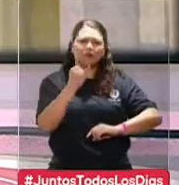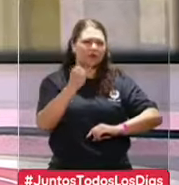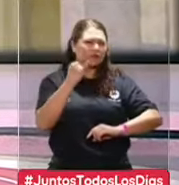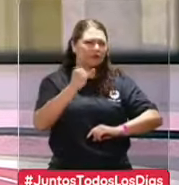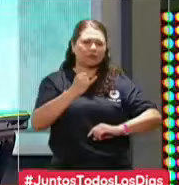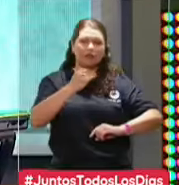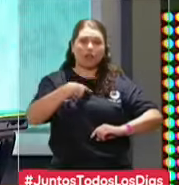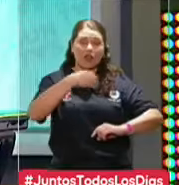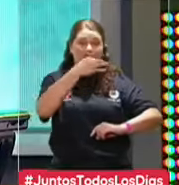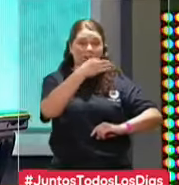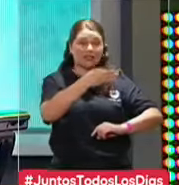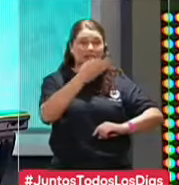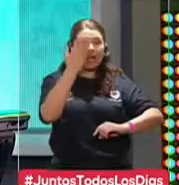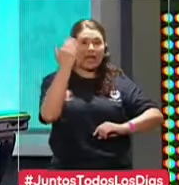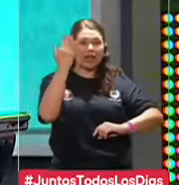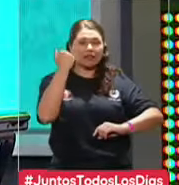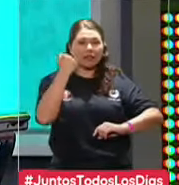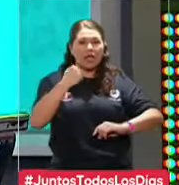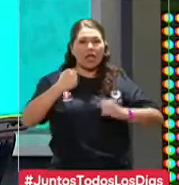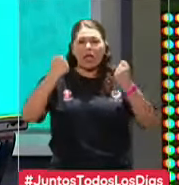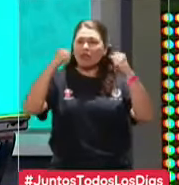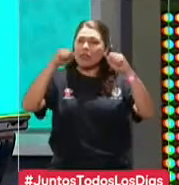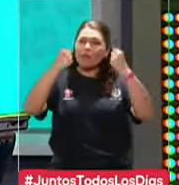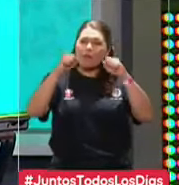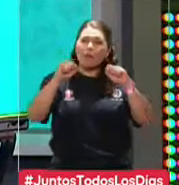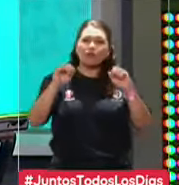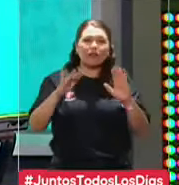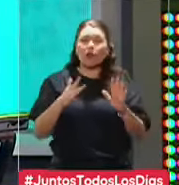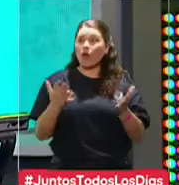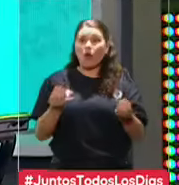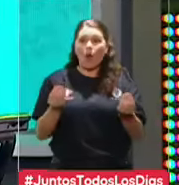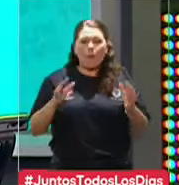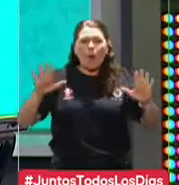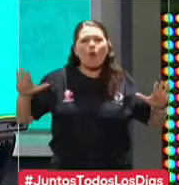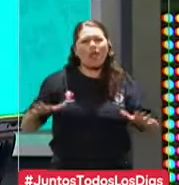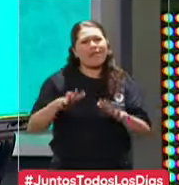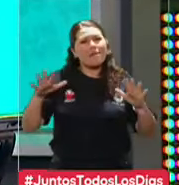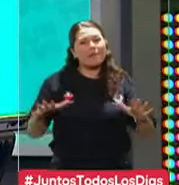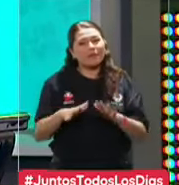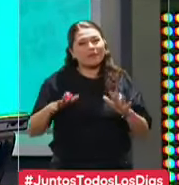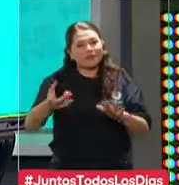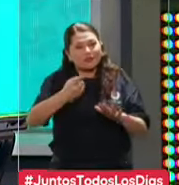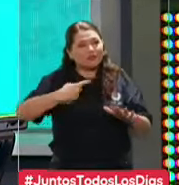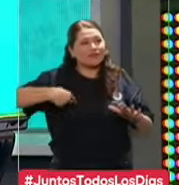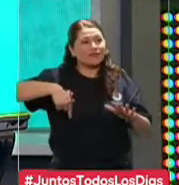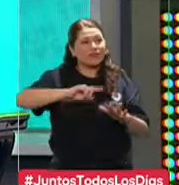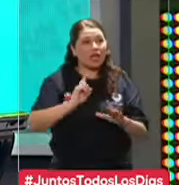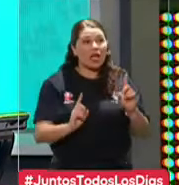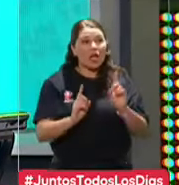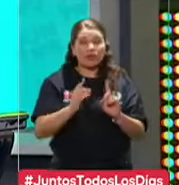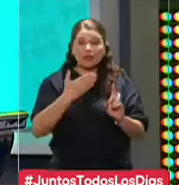ahí, en el deporte creo que es como un gran impulso para nosotros, y creo que es algo